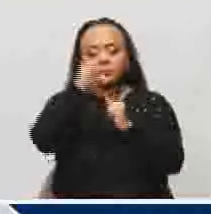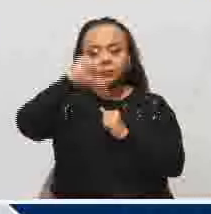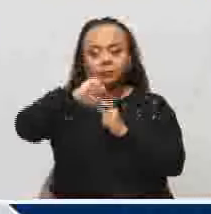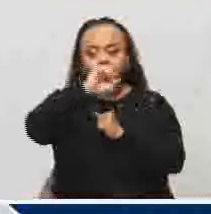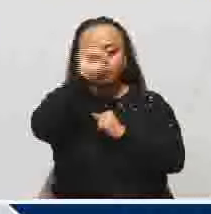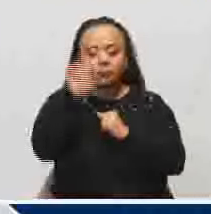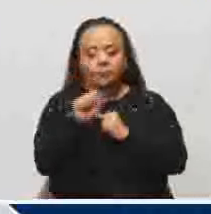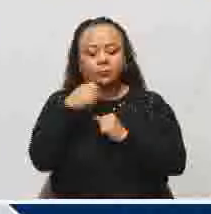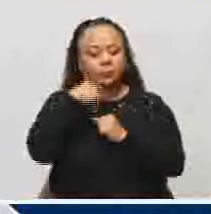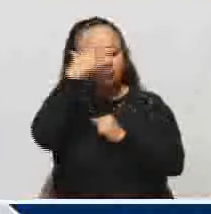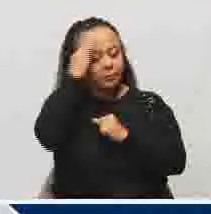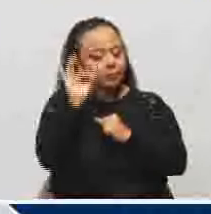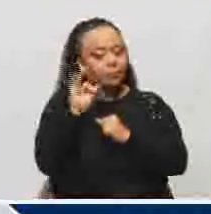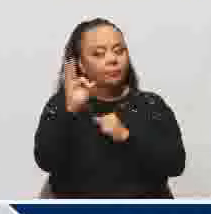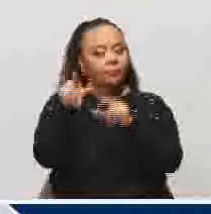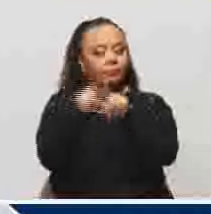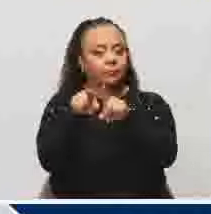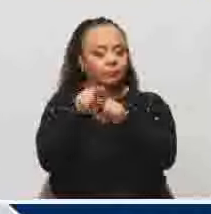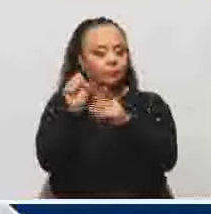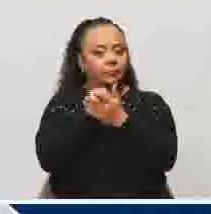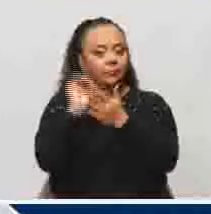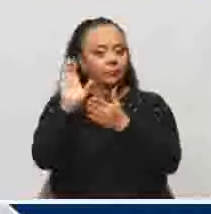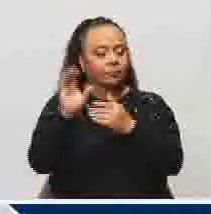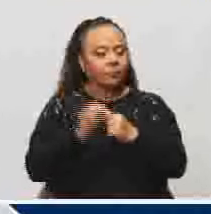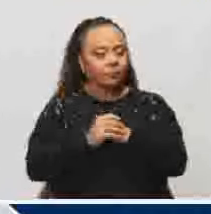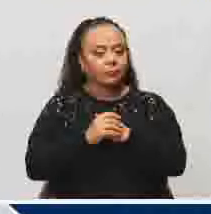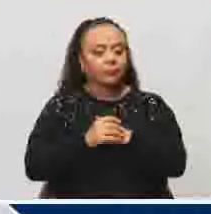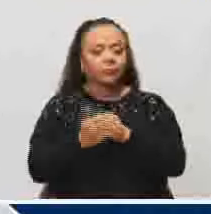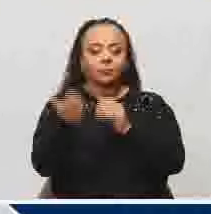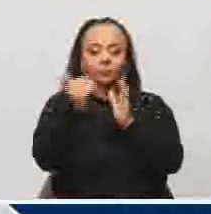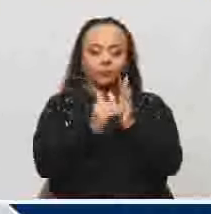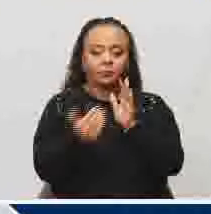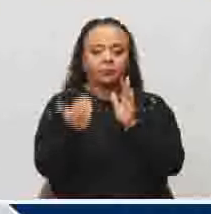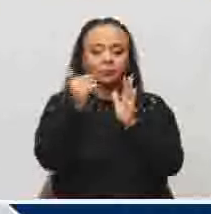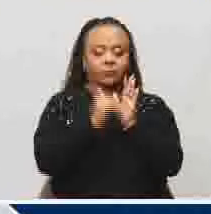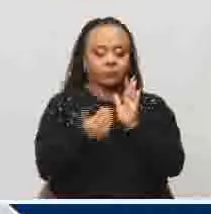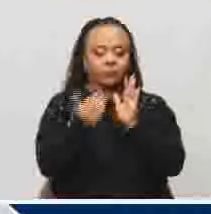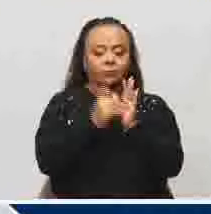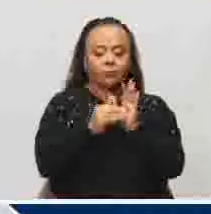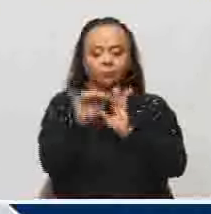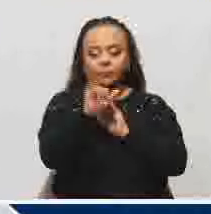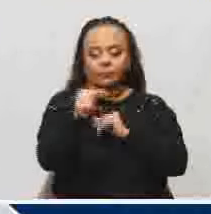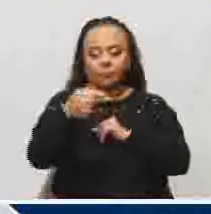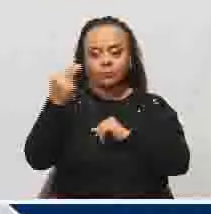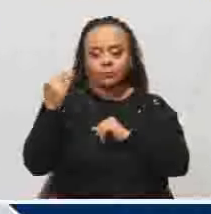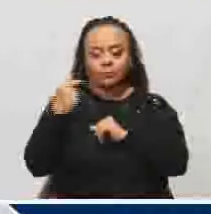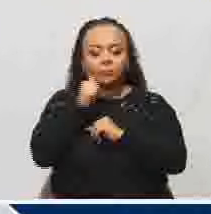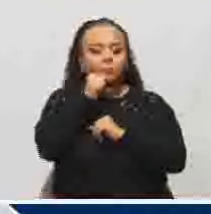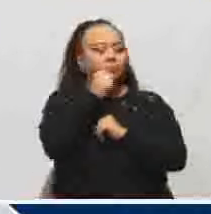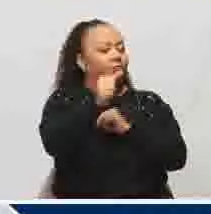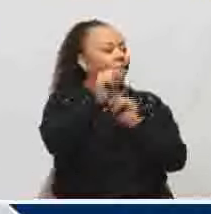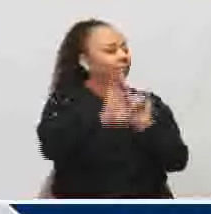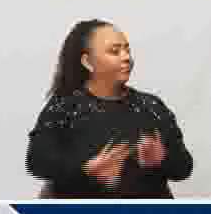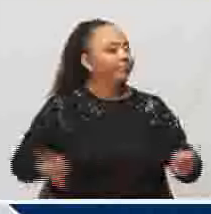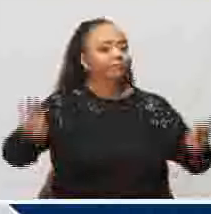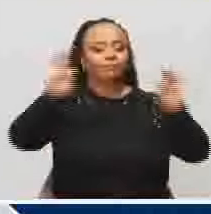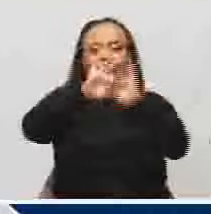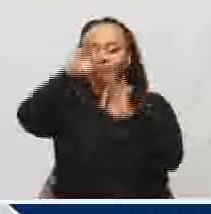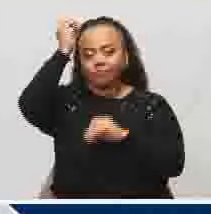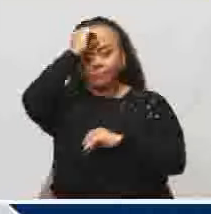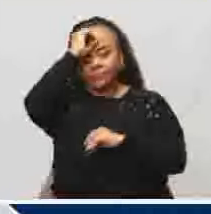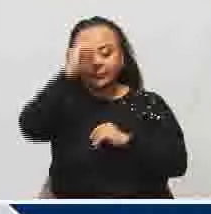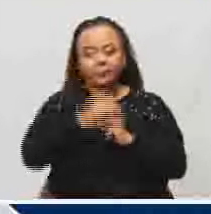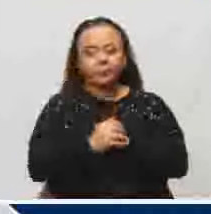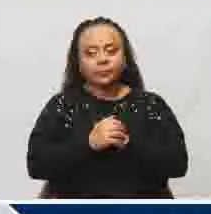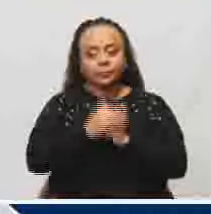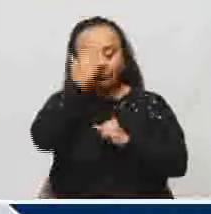sapriza creo que los fantasmas también están en San Carlos es decir se está repitiendo la misma historia lo de mañana será fundamental obviamente